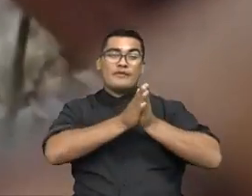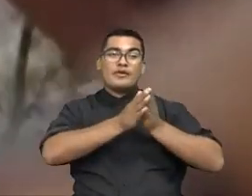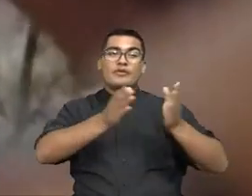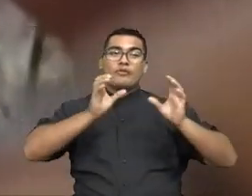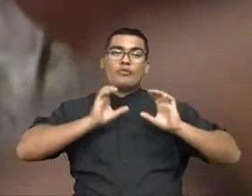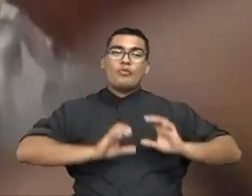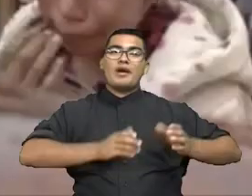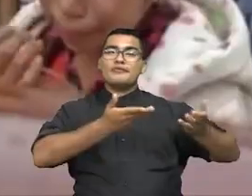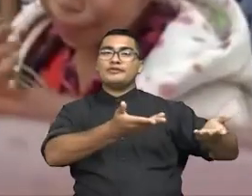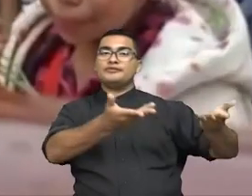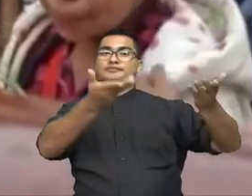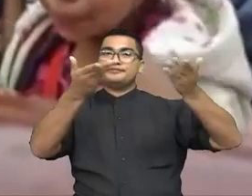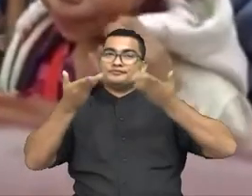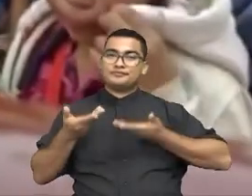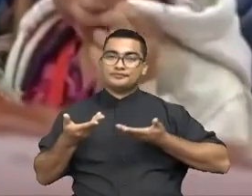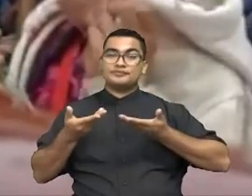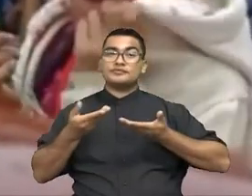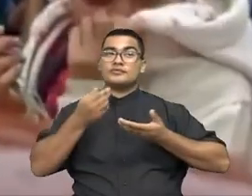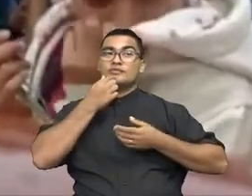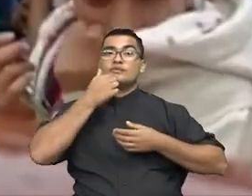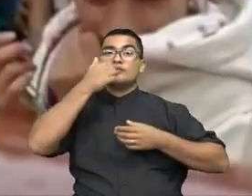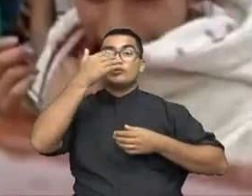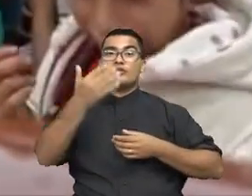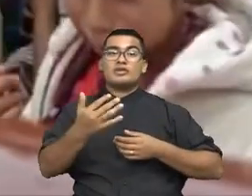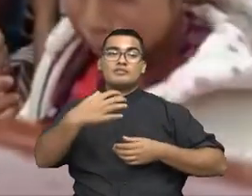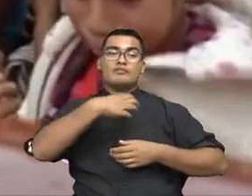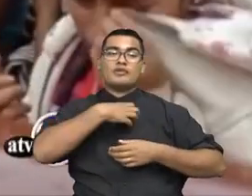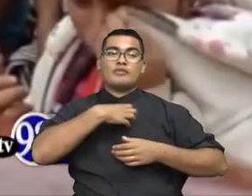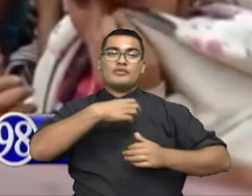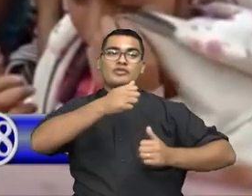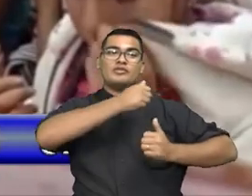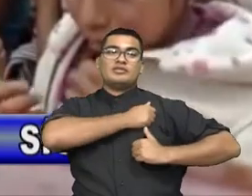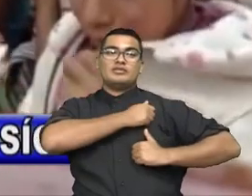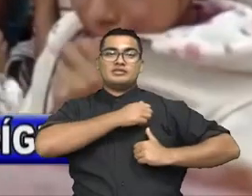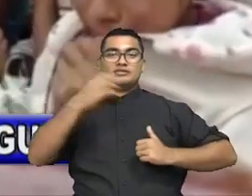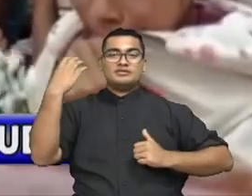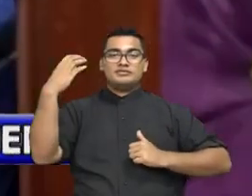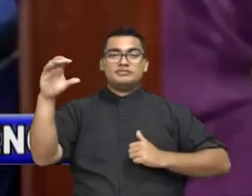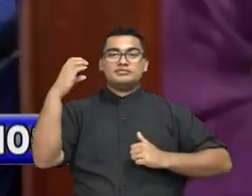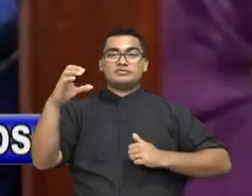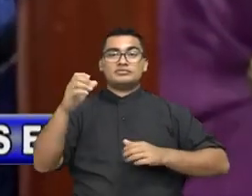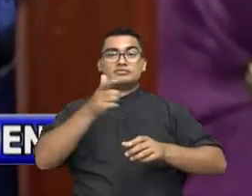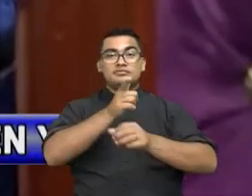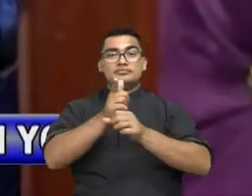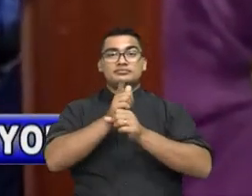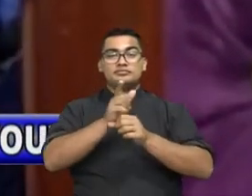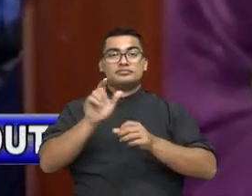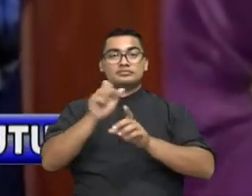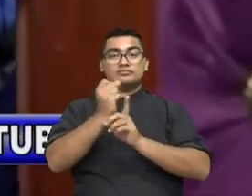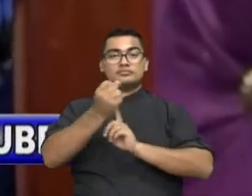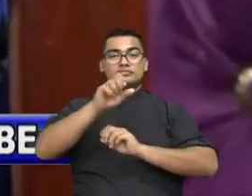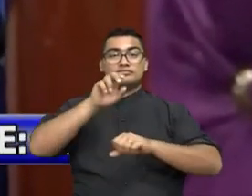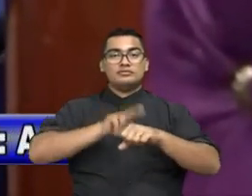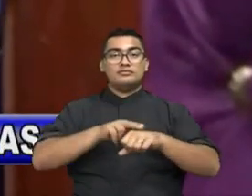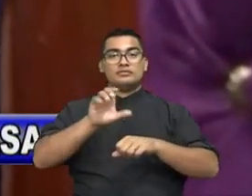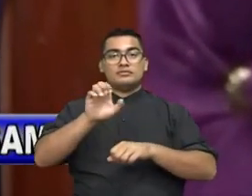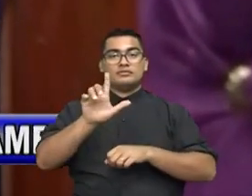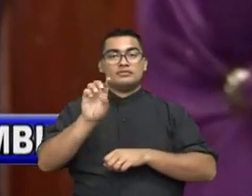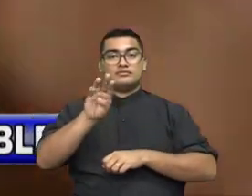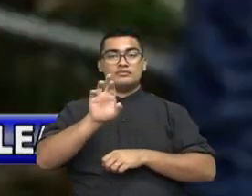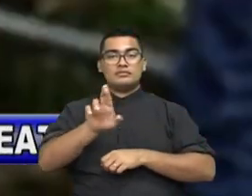del líder asesinado, ya que aún está en poder del ejército colombiano. Para el canal parlamentario les informó Elmer